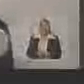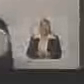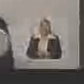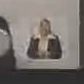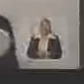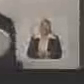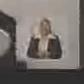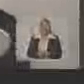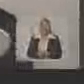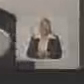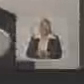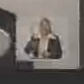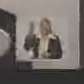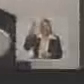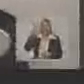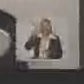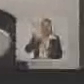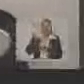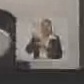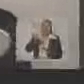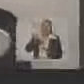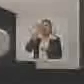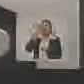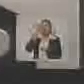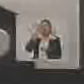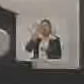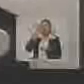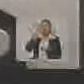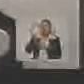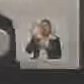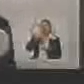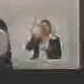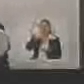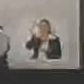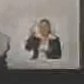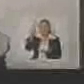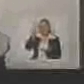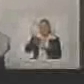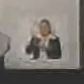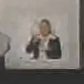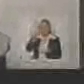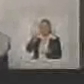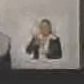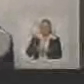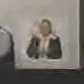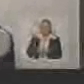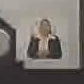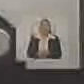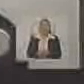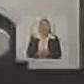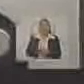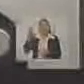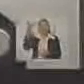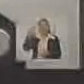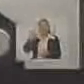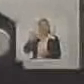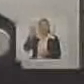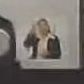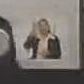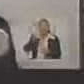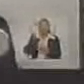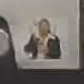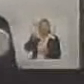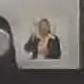Gobernó la delegación del 2003, del 2006 al 2009. Fui director general de administración del 2000 al 2003